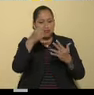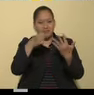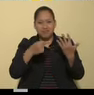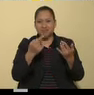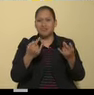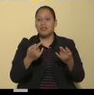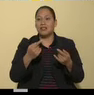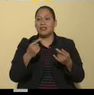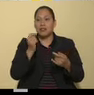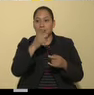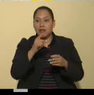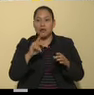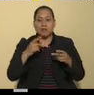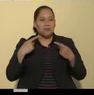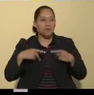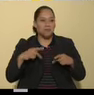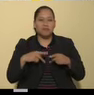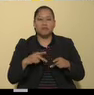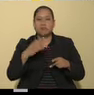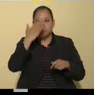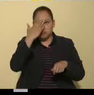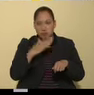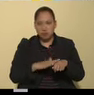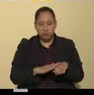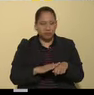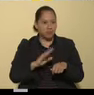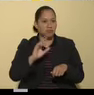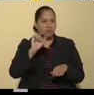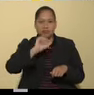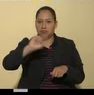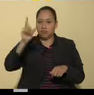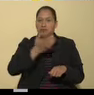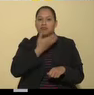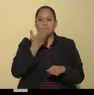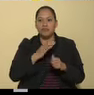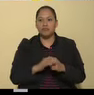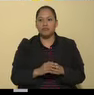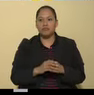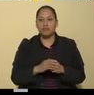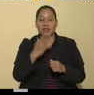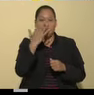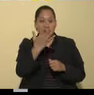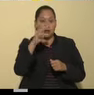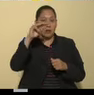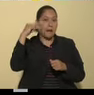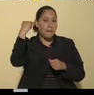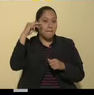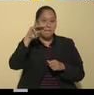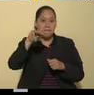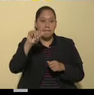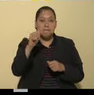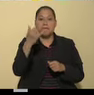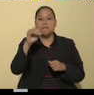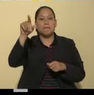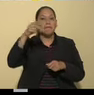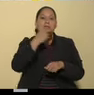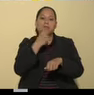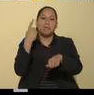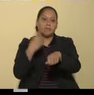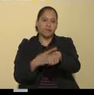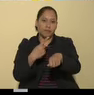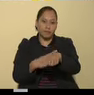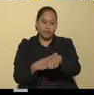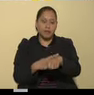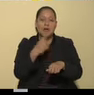historia, esos personajes de la memoria popular, después del 5 de mayo enferma el 1